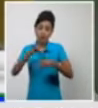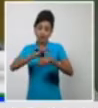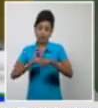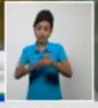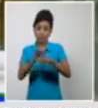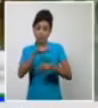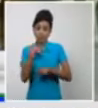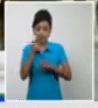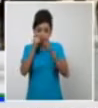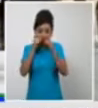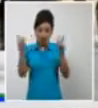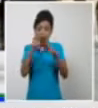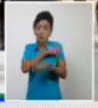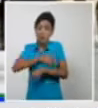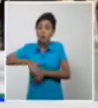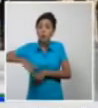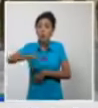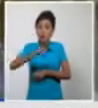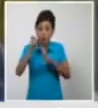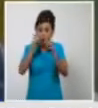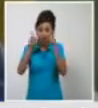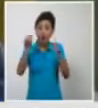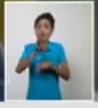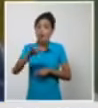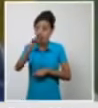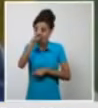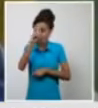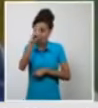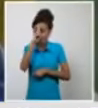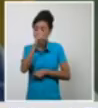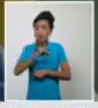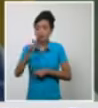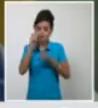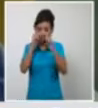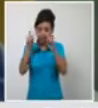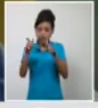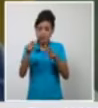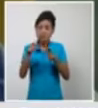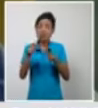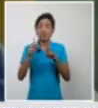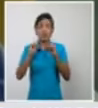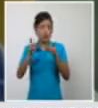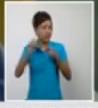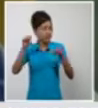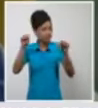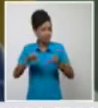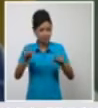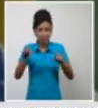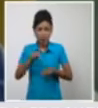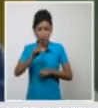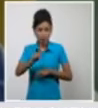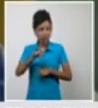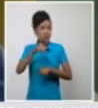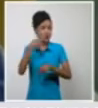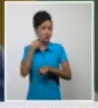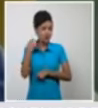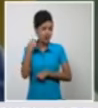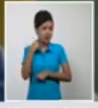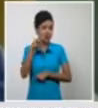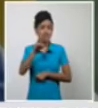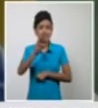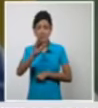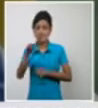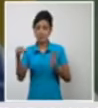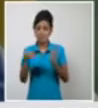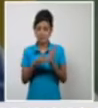población como al sistema de salud. Una política pésima que en los últimos 10 años redujo de 37 mil millones de euros